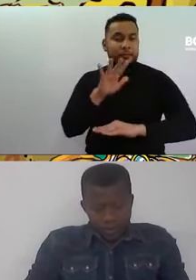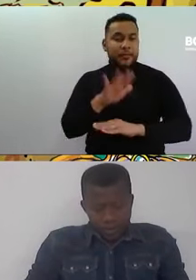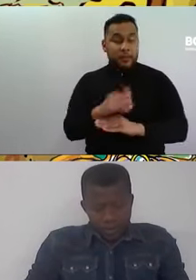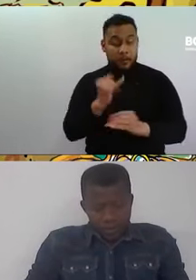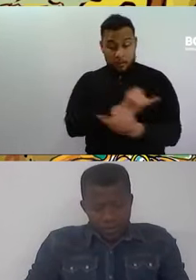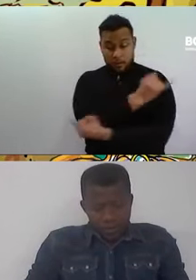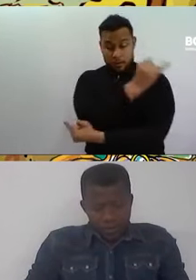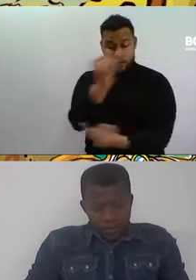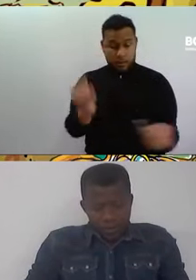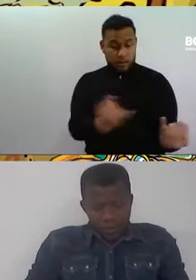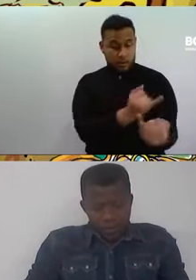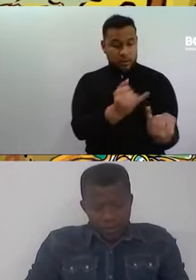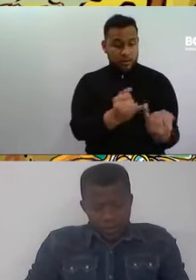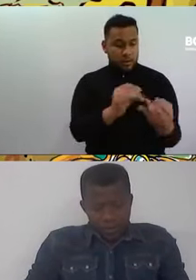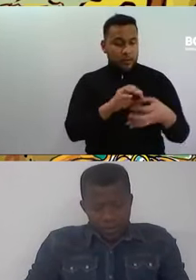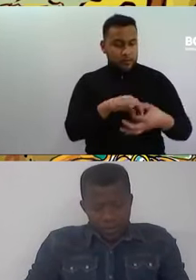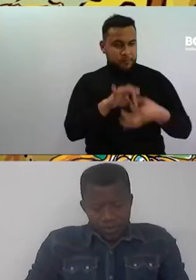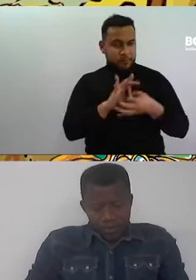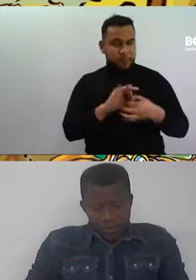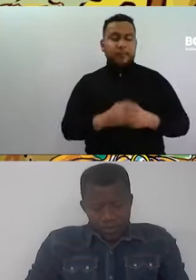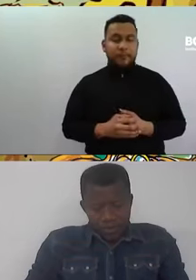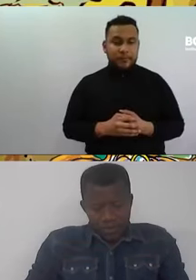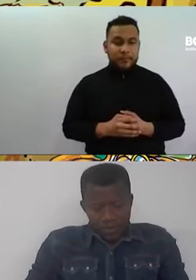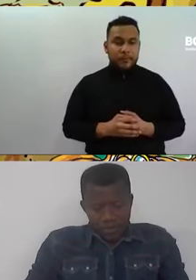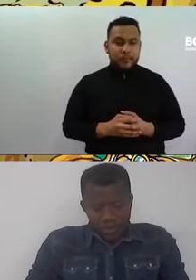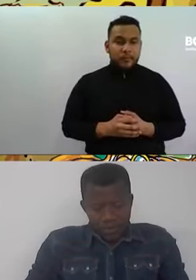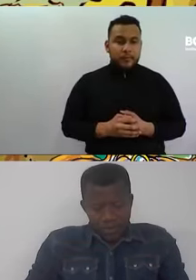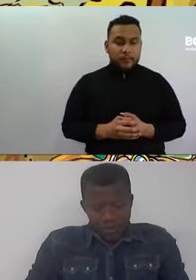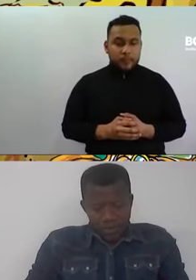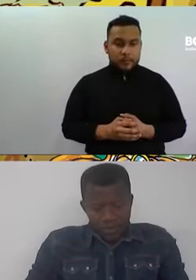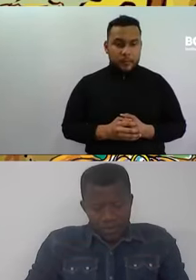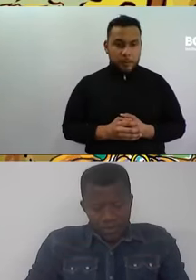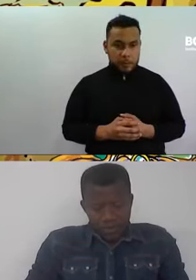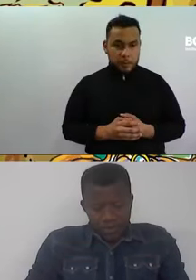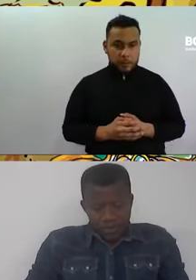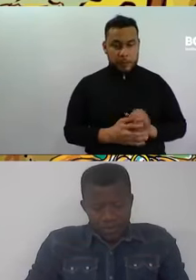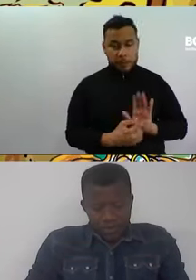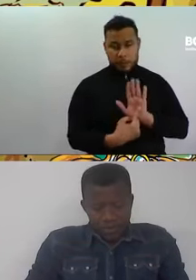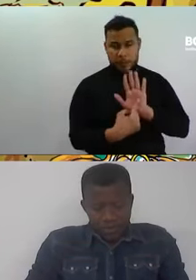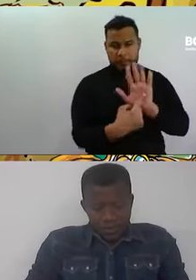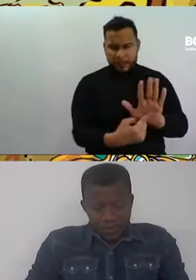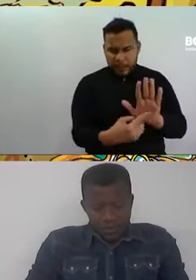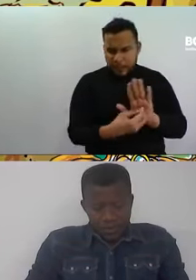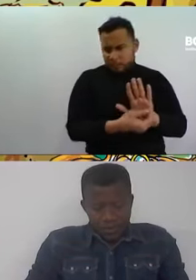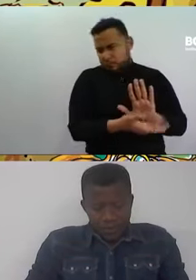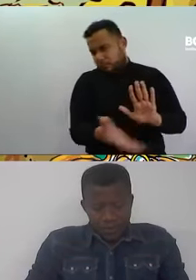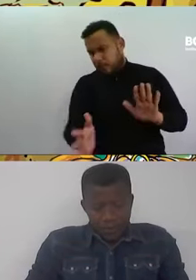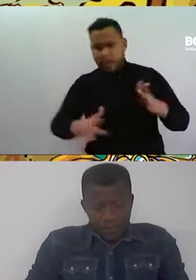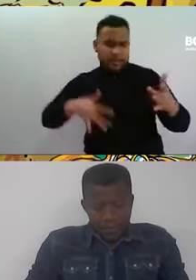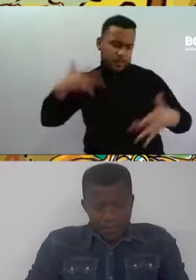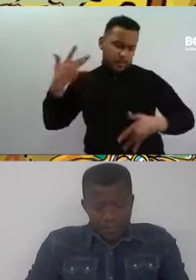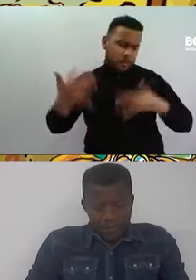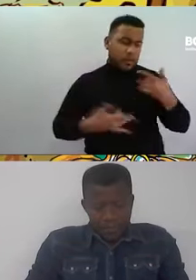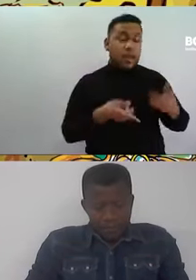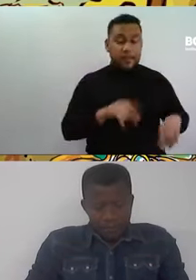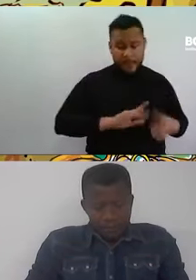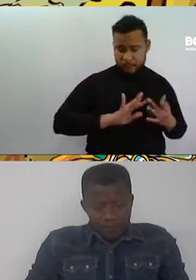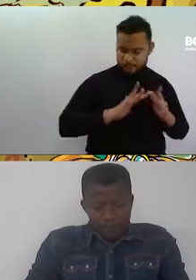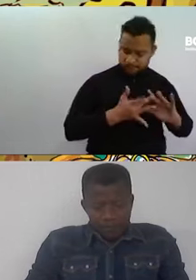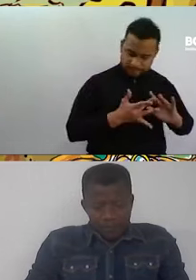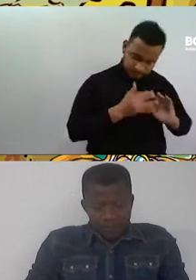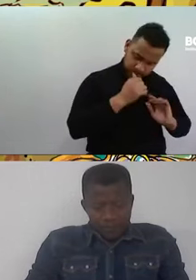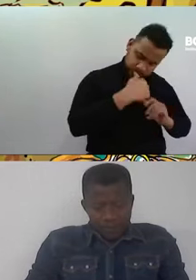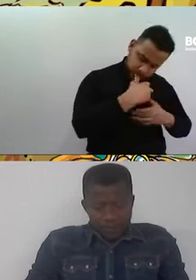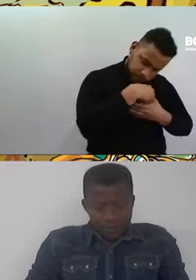identidad y los mensajes de alegría y también de duelo en la